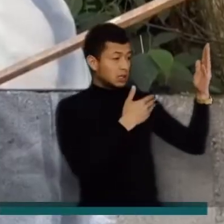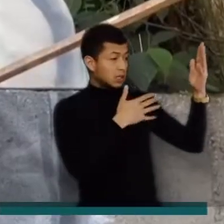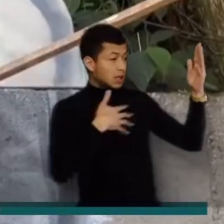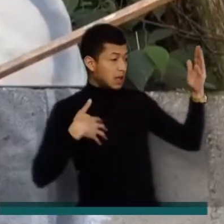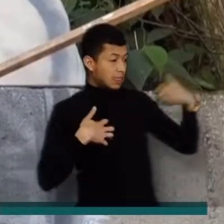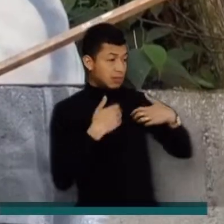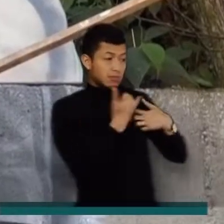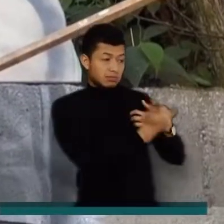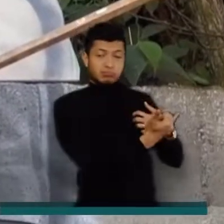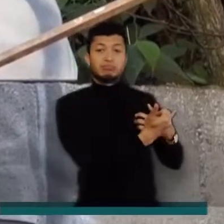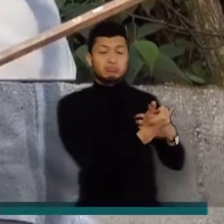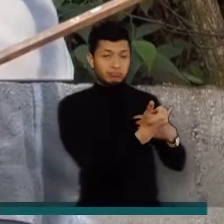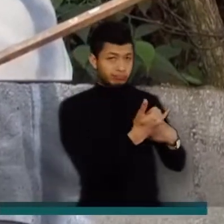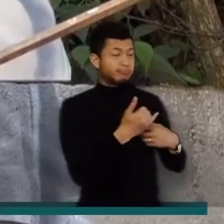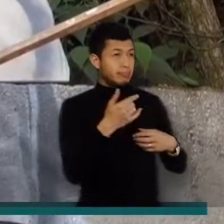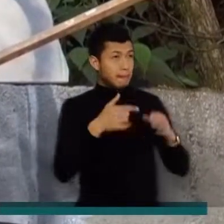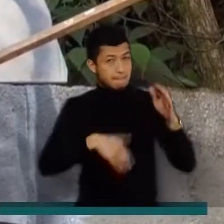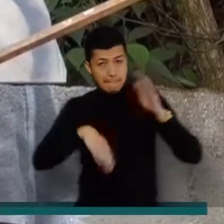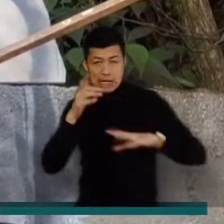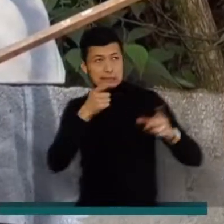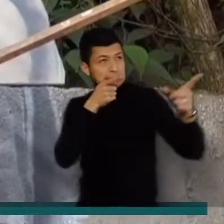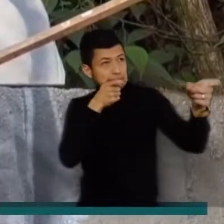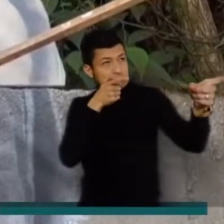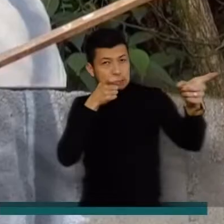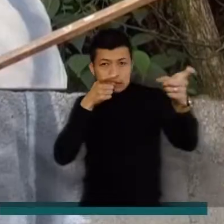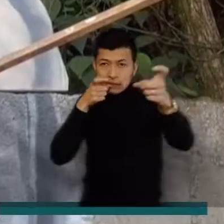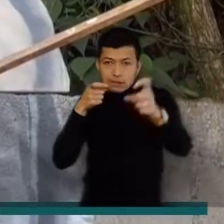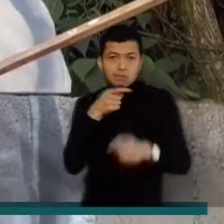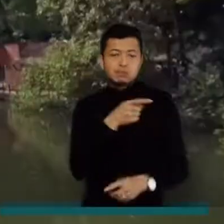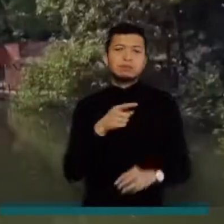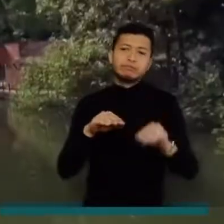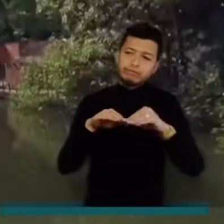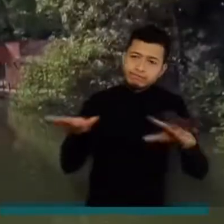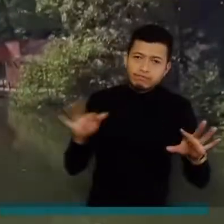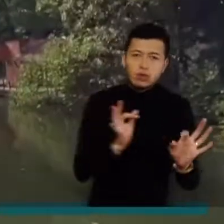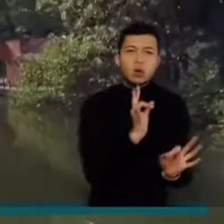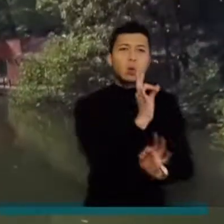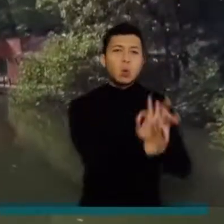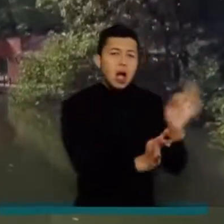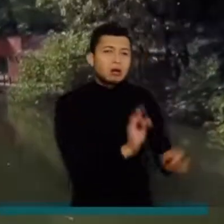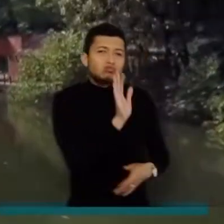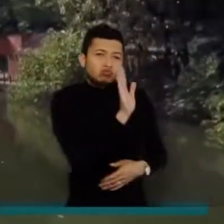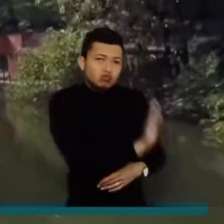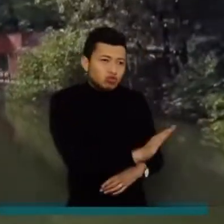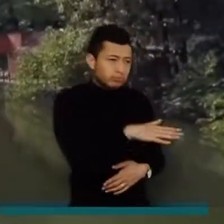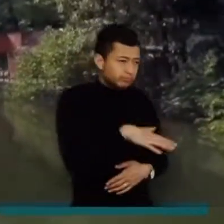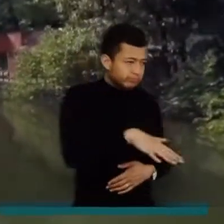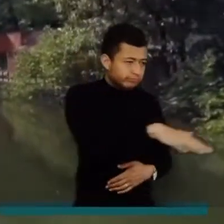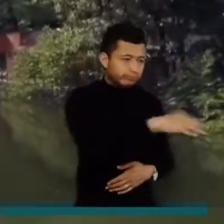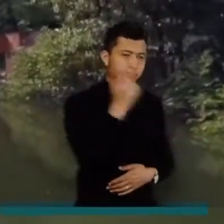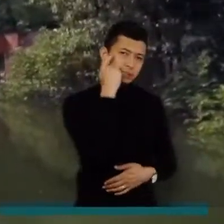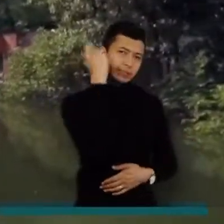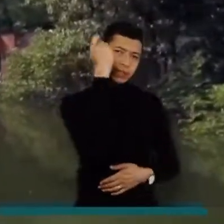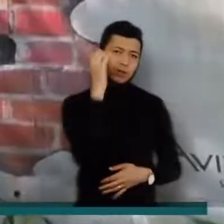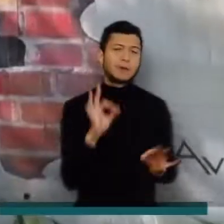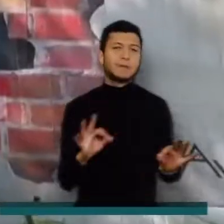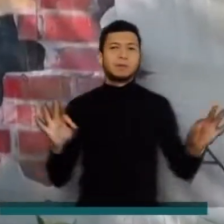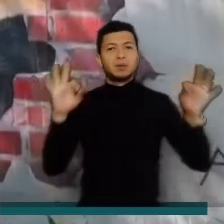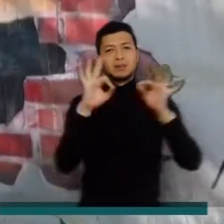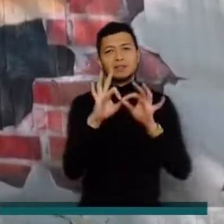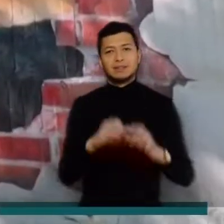animal que ha sido víctima de casa furtiva en esta región el mensaje es preservar esta fauna tan importante para los Llaneros